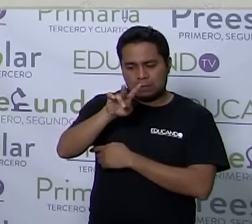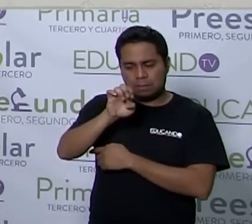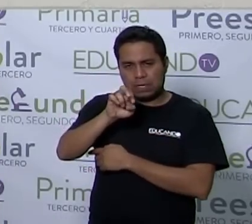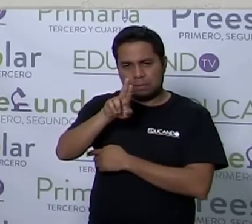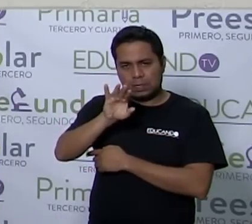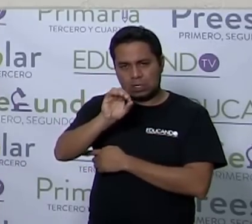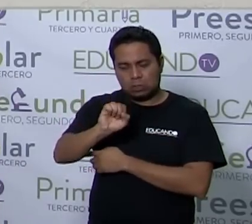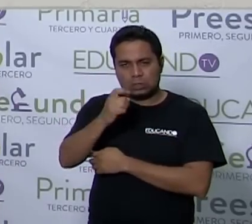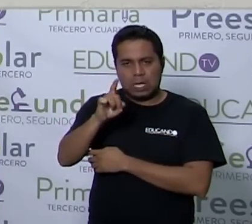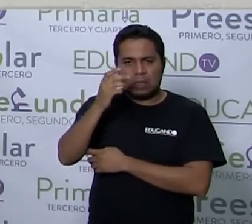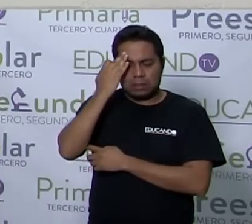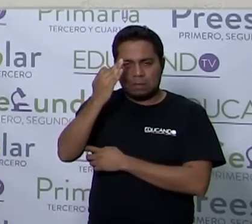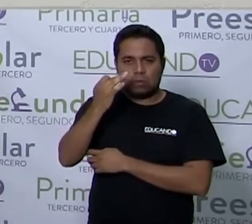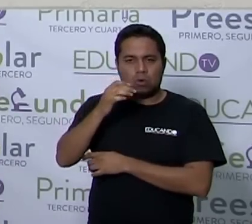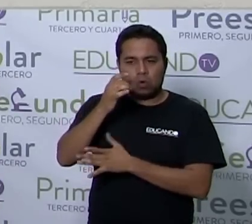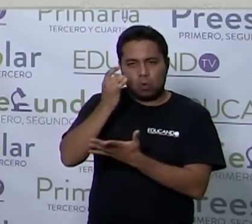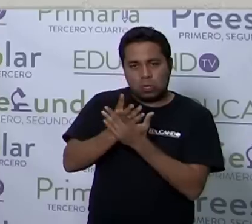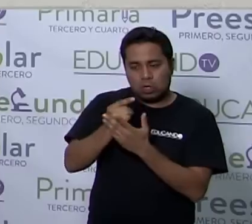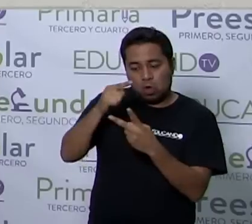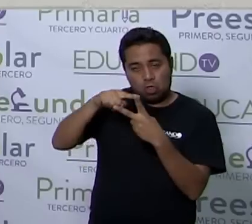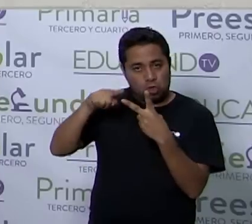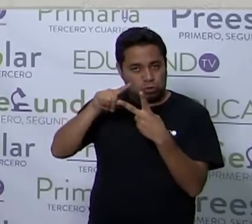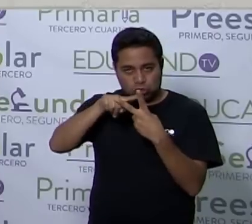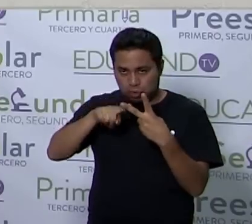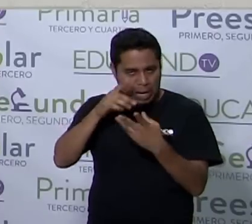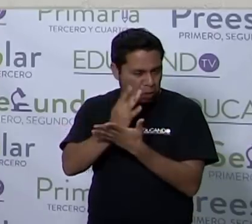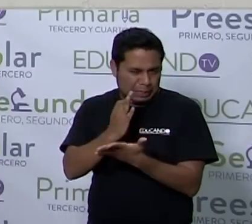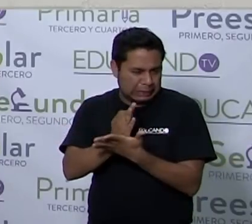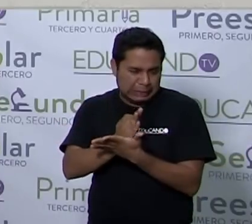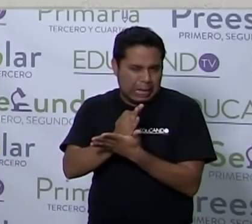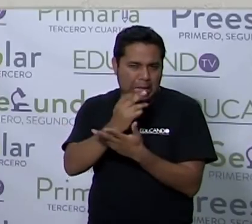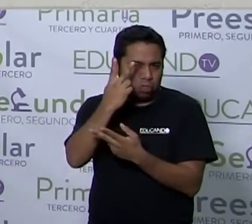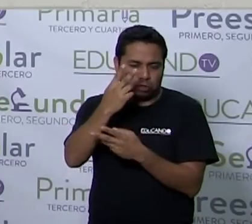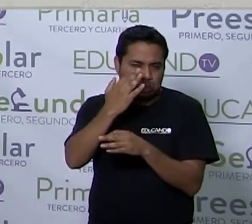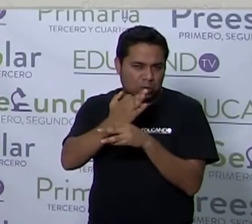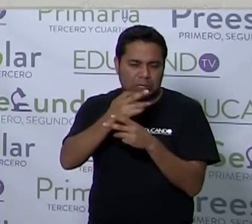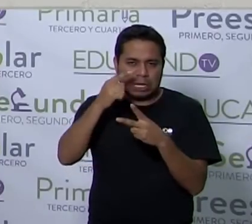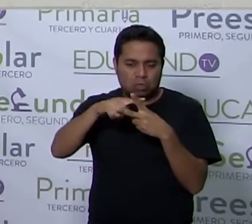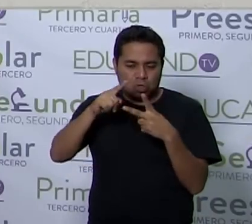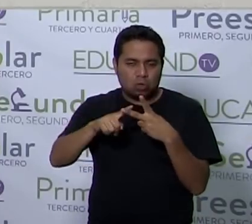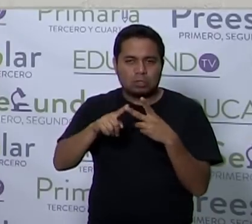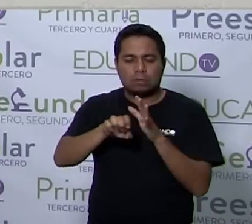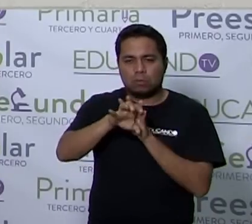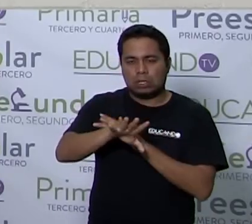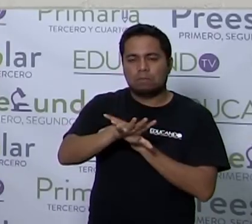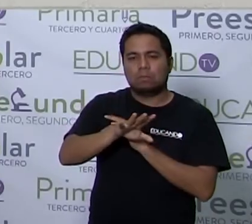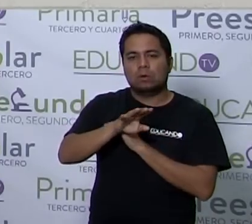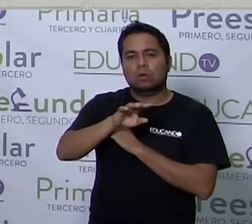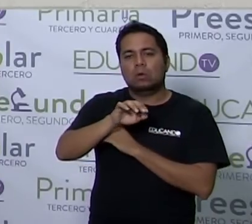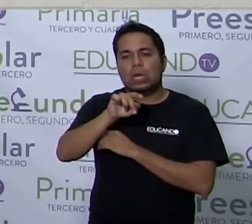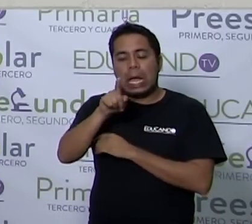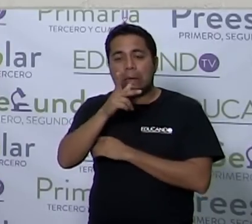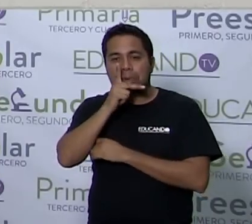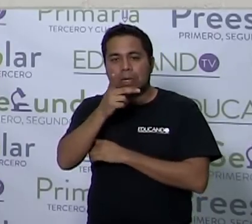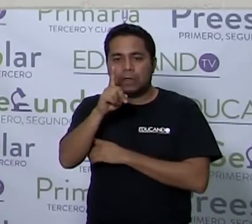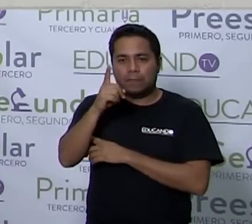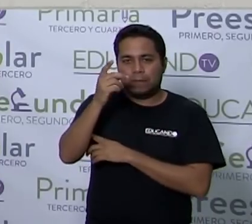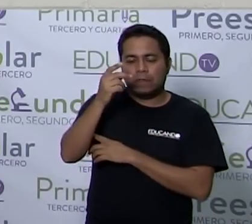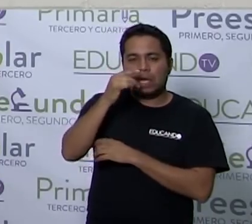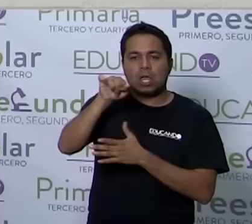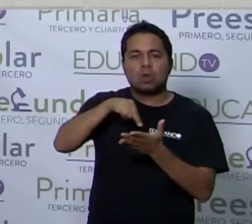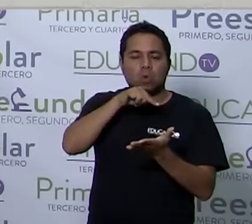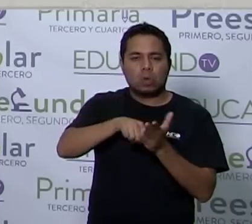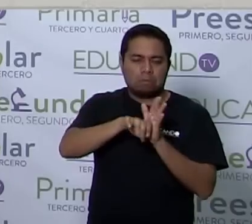señalar solamente dos. Adverbios de lugar, vamos a poner también dos ejemplos. Puede ser que yo diga